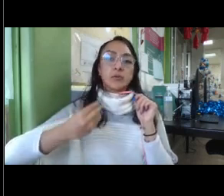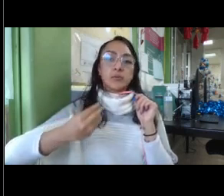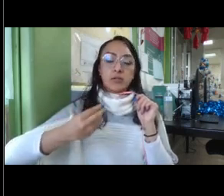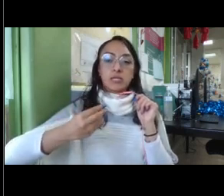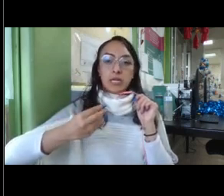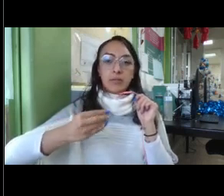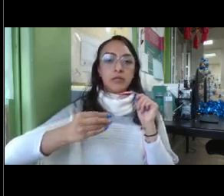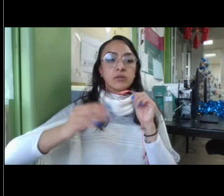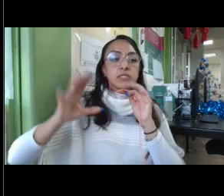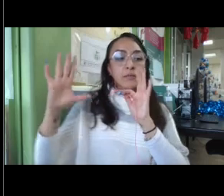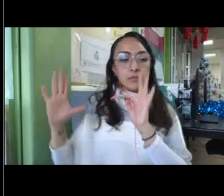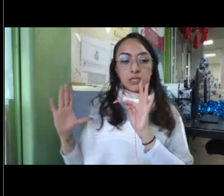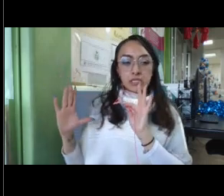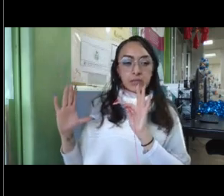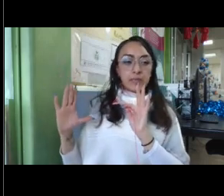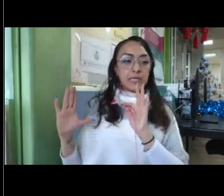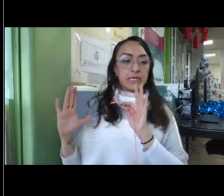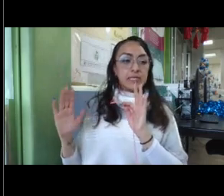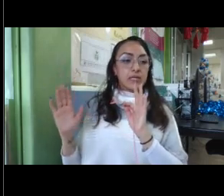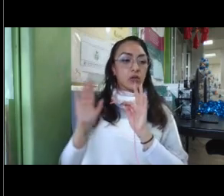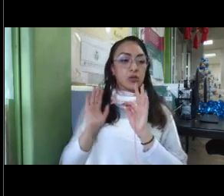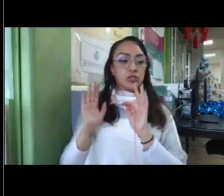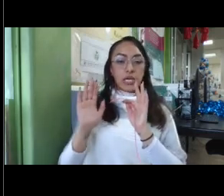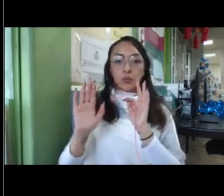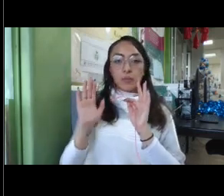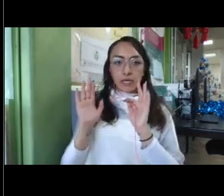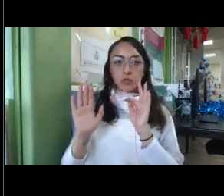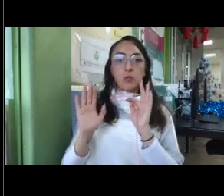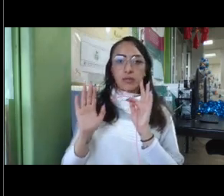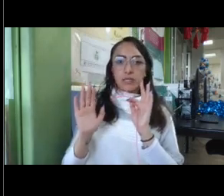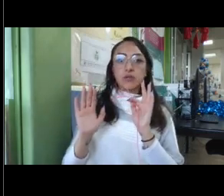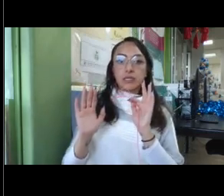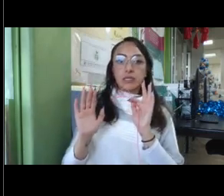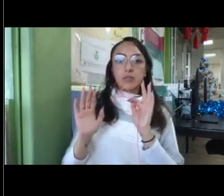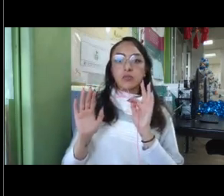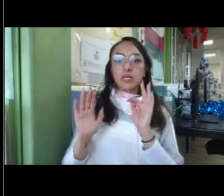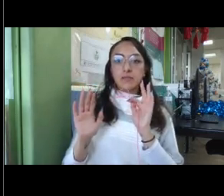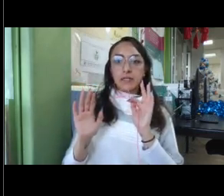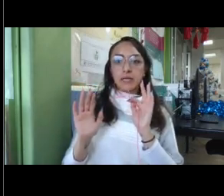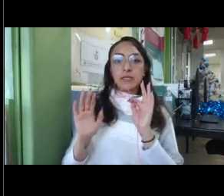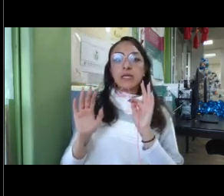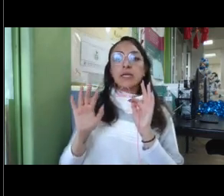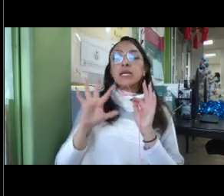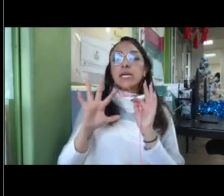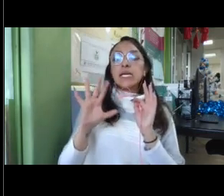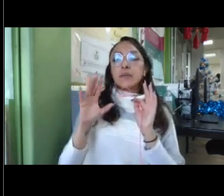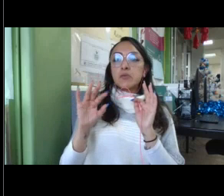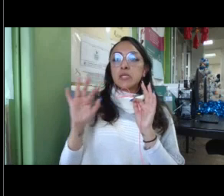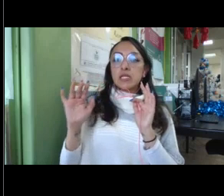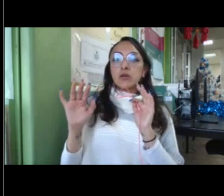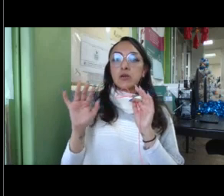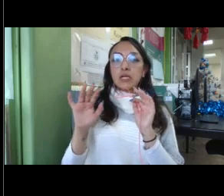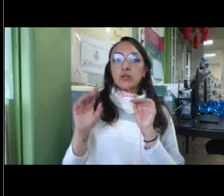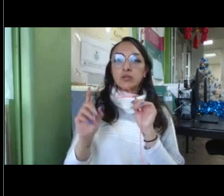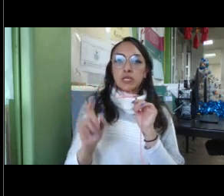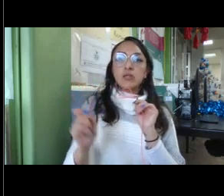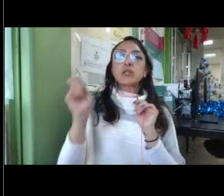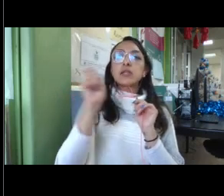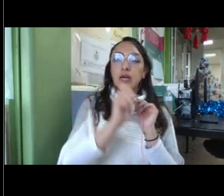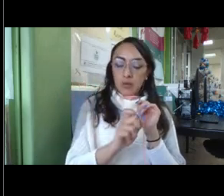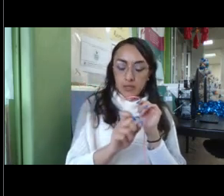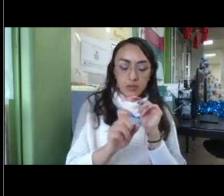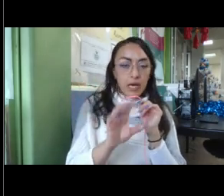mediante movimientos de la mano. Ya vimos que se van a realizar todos en un pequeño cuadrito que tenemos al frente y que vamos a ir colocando